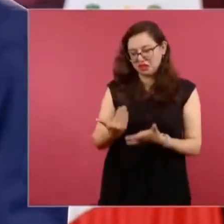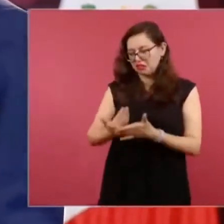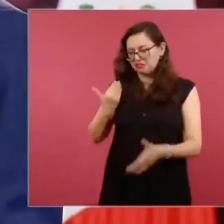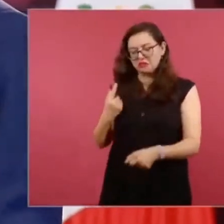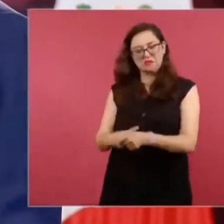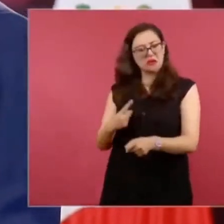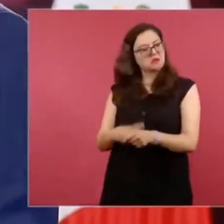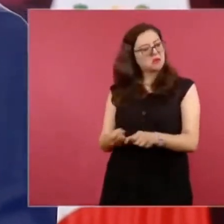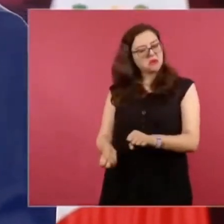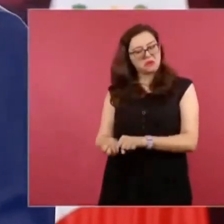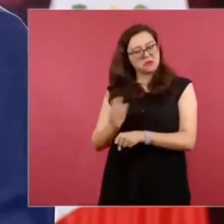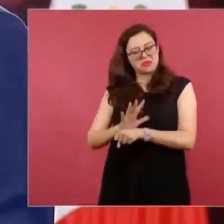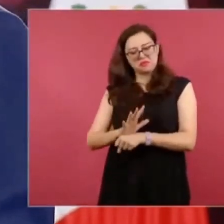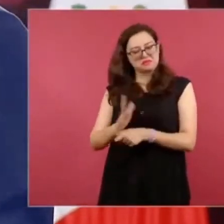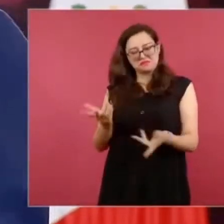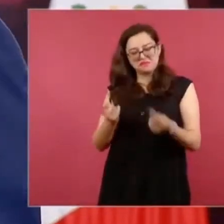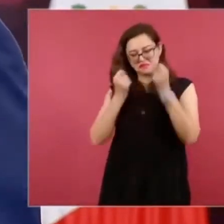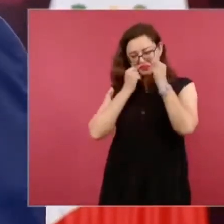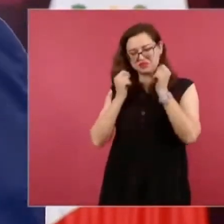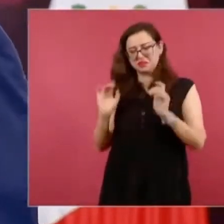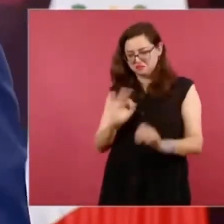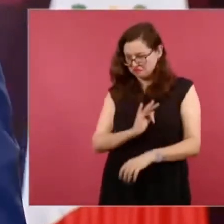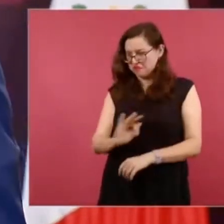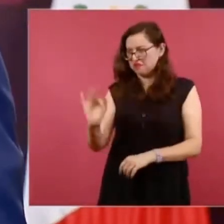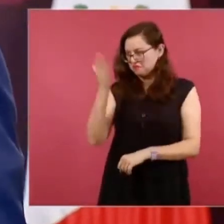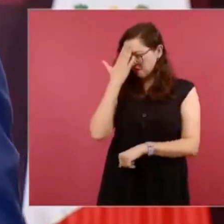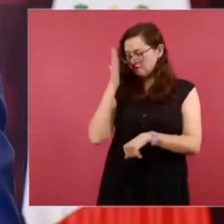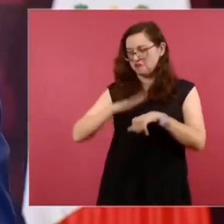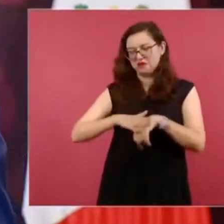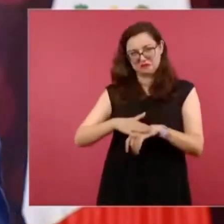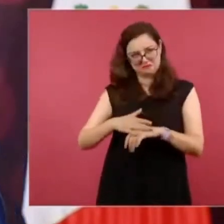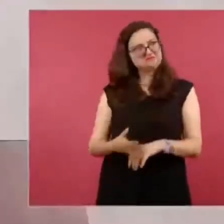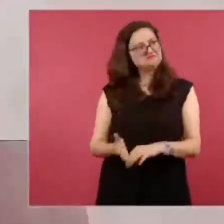escribe para despedirse.